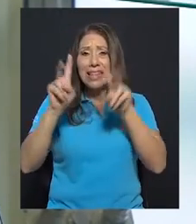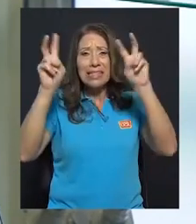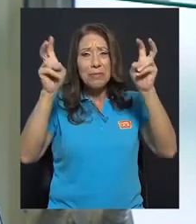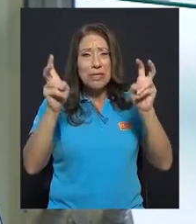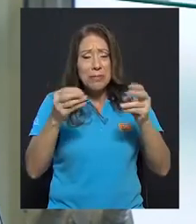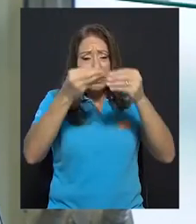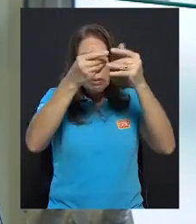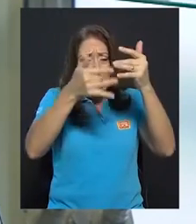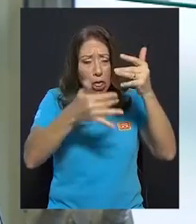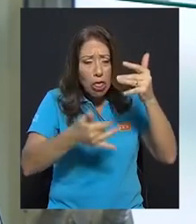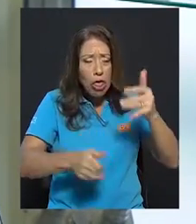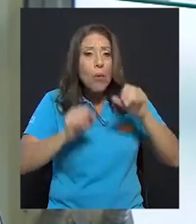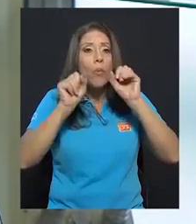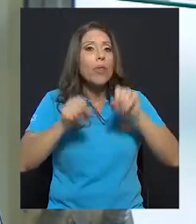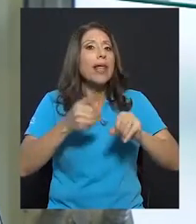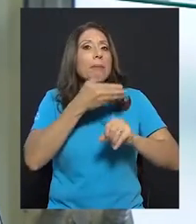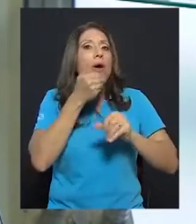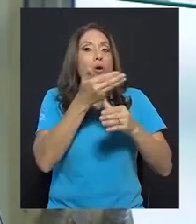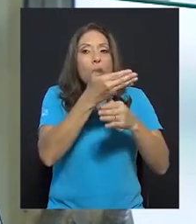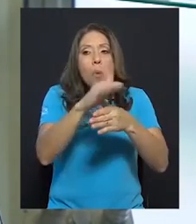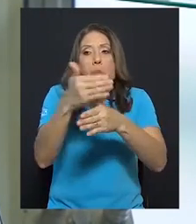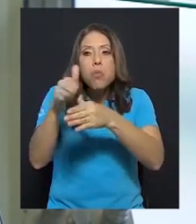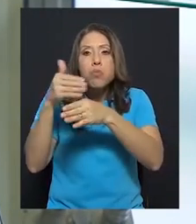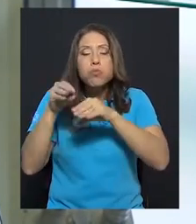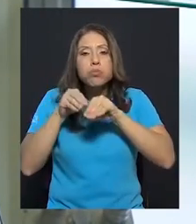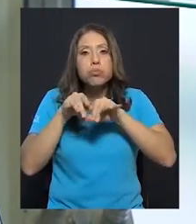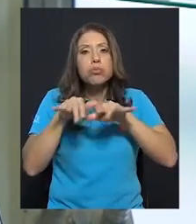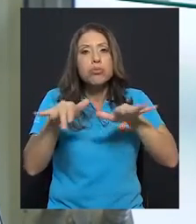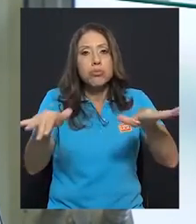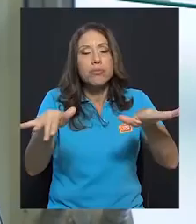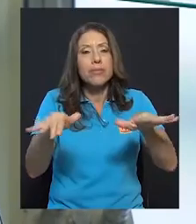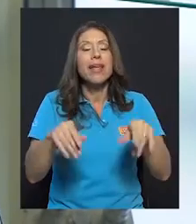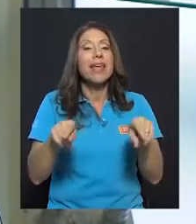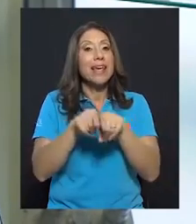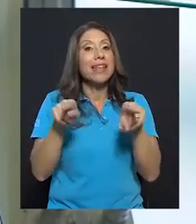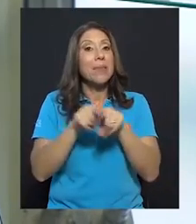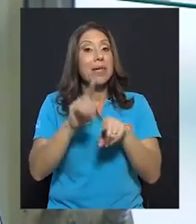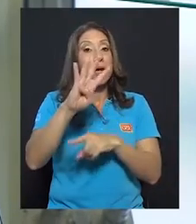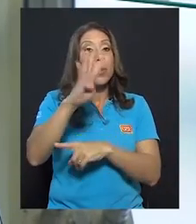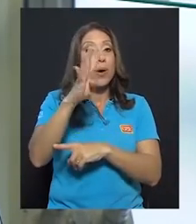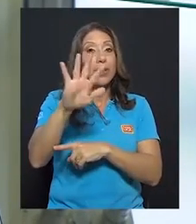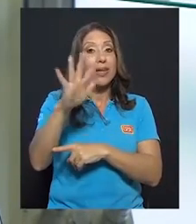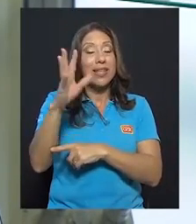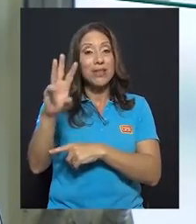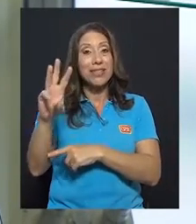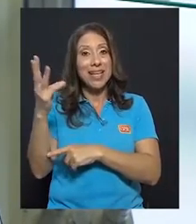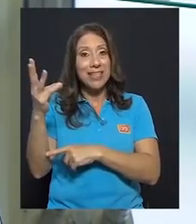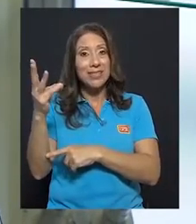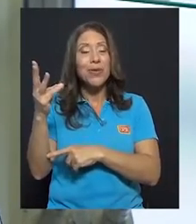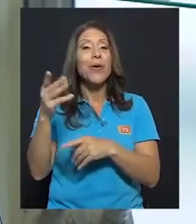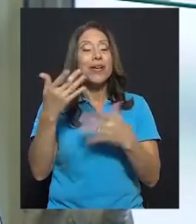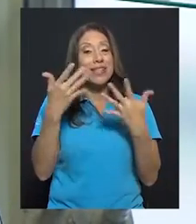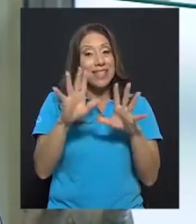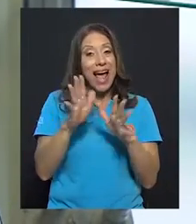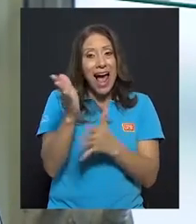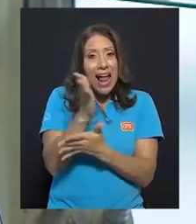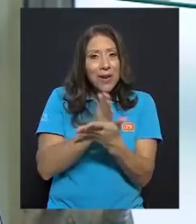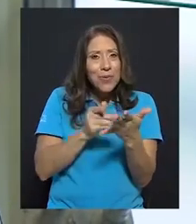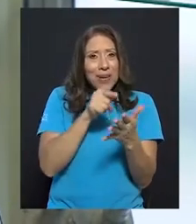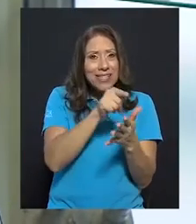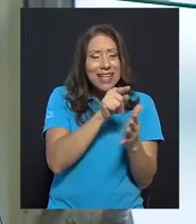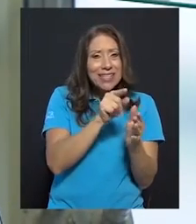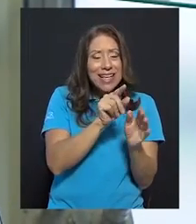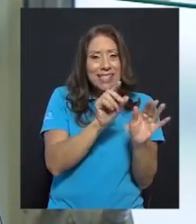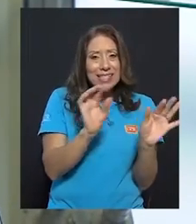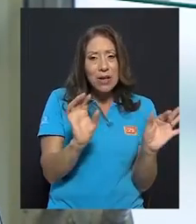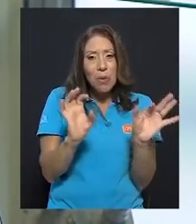temáticas y poder que quedaran, digamos, más definidas en el caso de educación diversificada, sacarlas algunas y ubicarlas en diversificada. Pero un